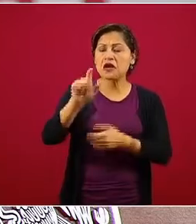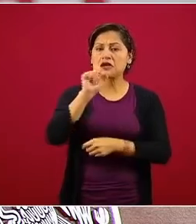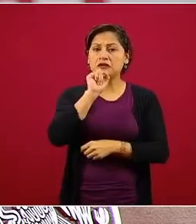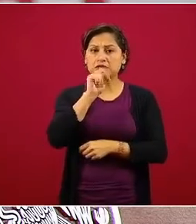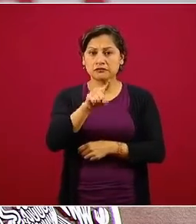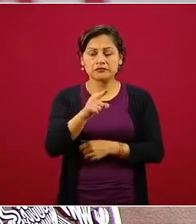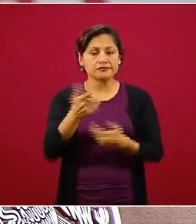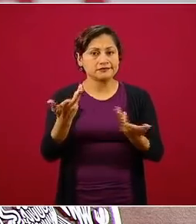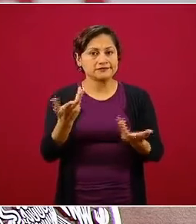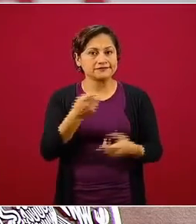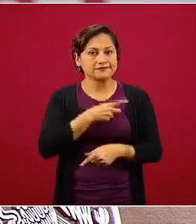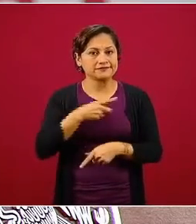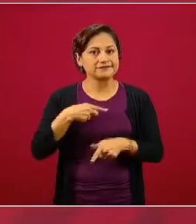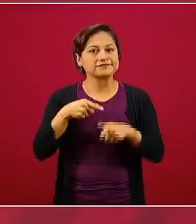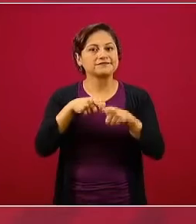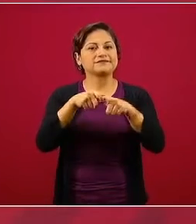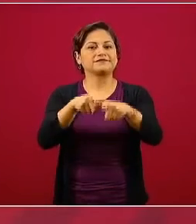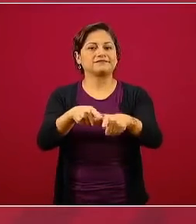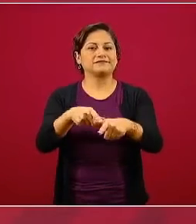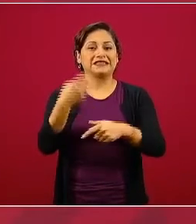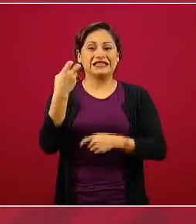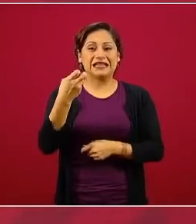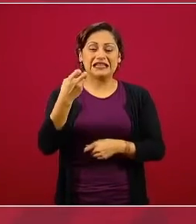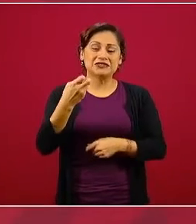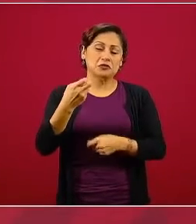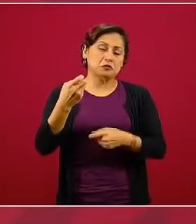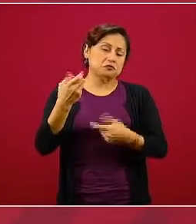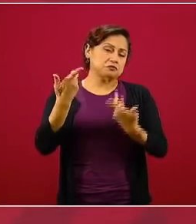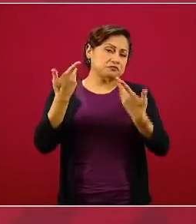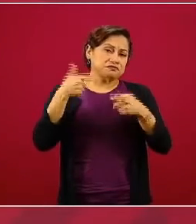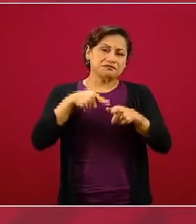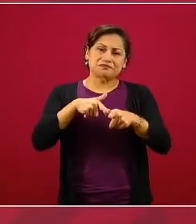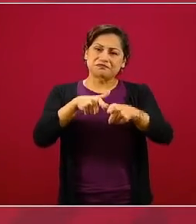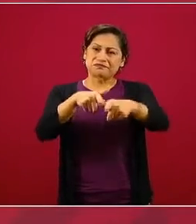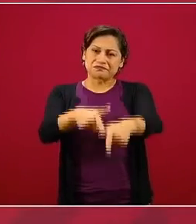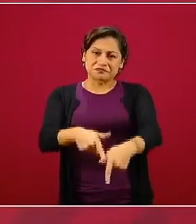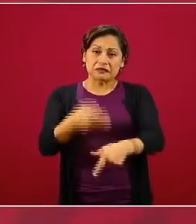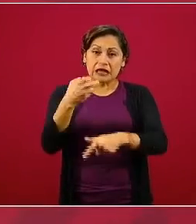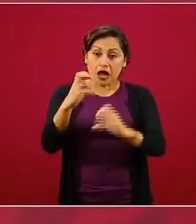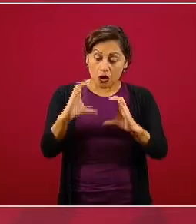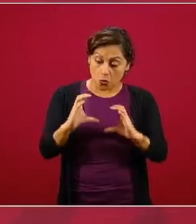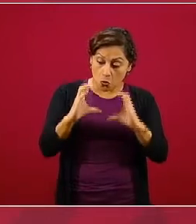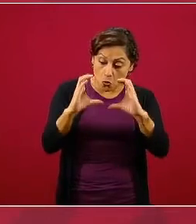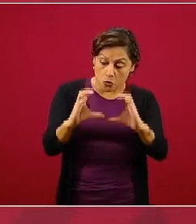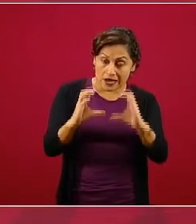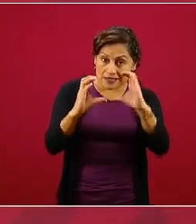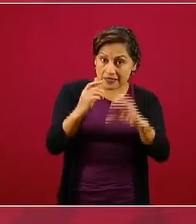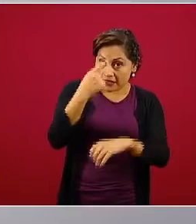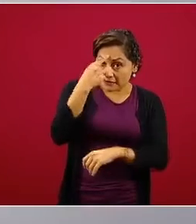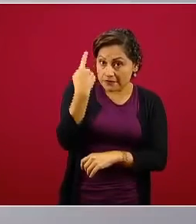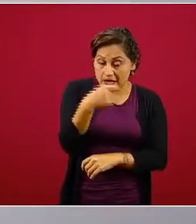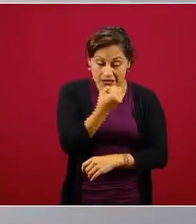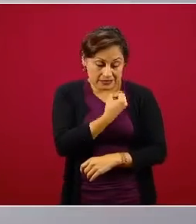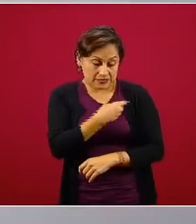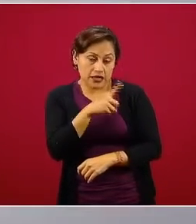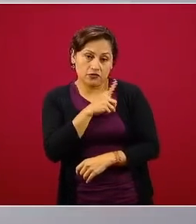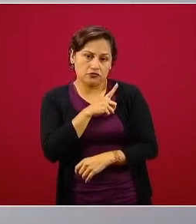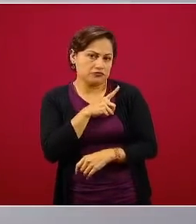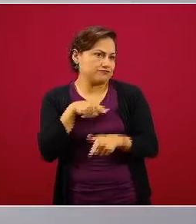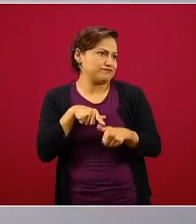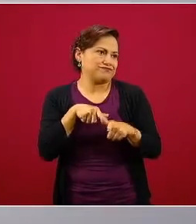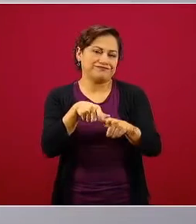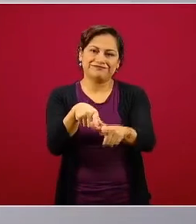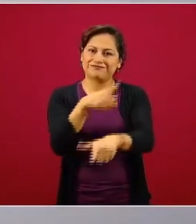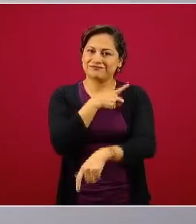salud. Eso debe de continuar, todo lo preventivo en salud. Y la otra